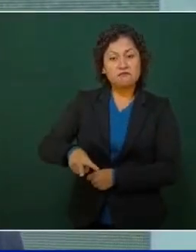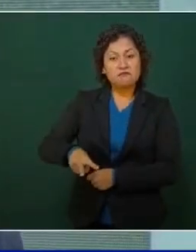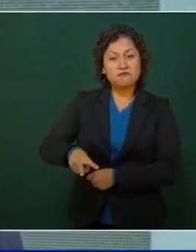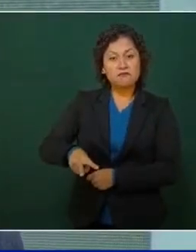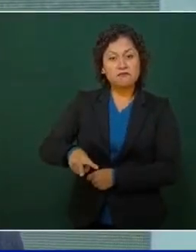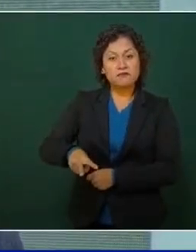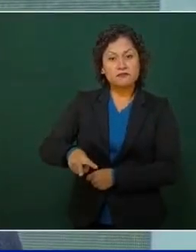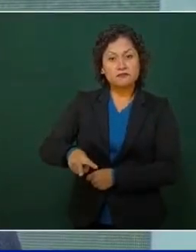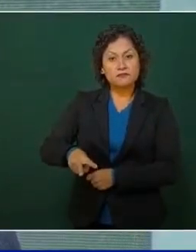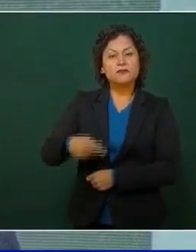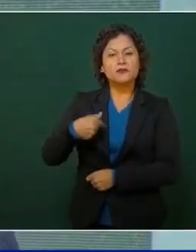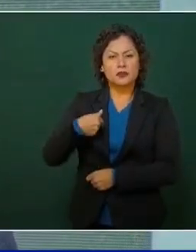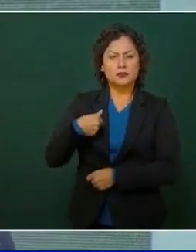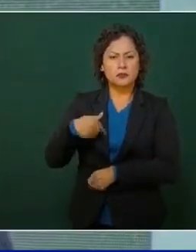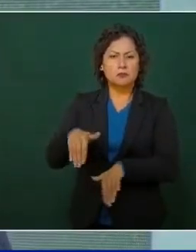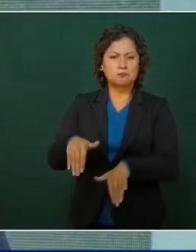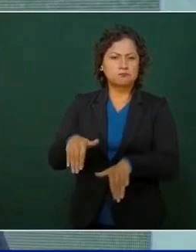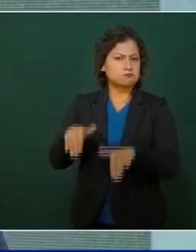yo me retiro